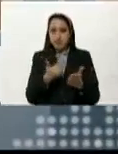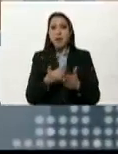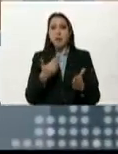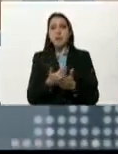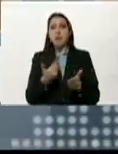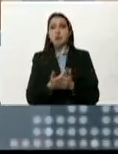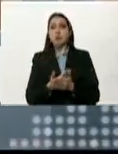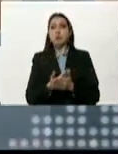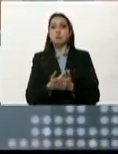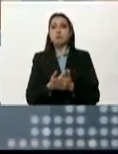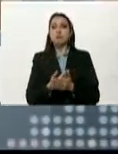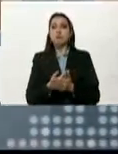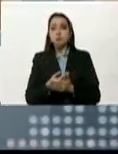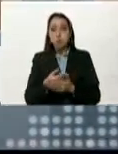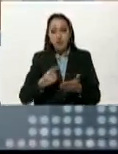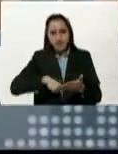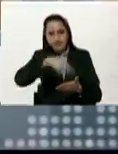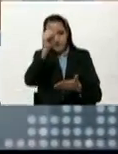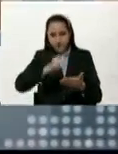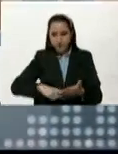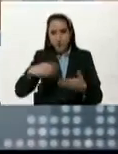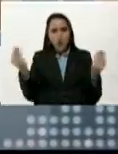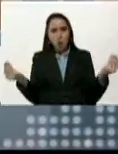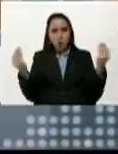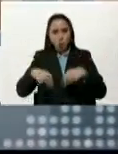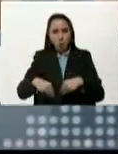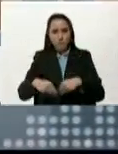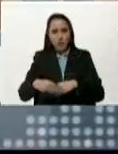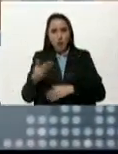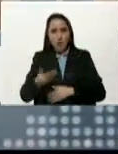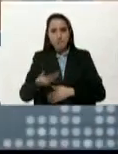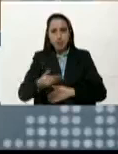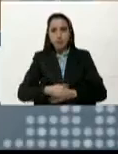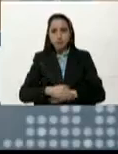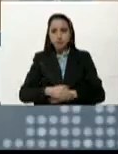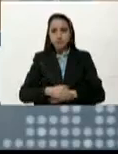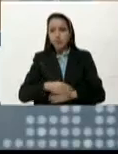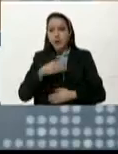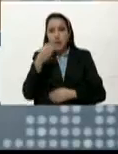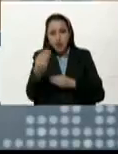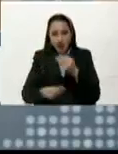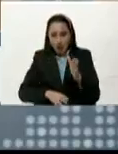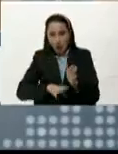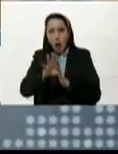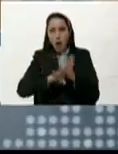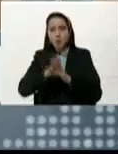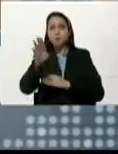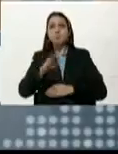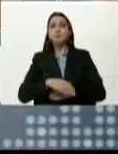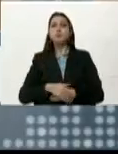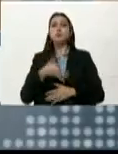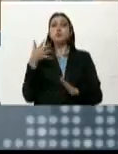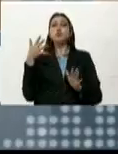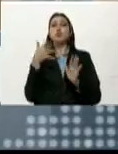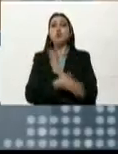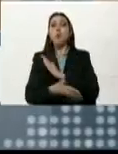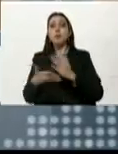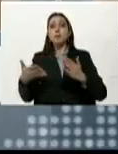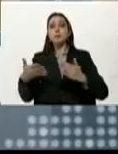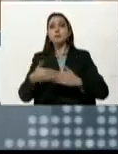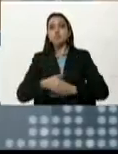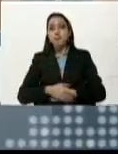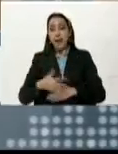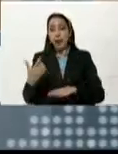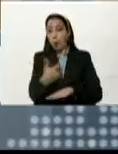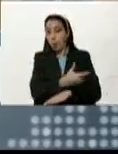de la firma de un convenio de producción entre la